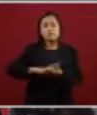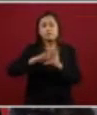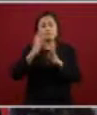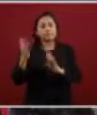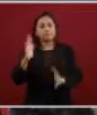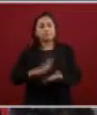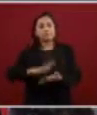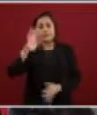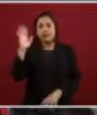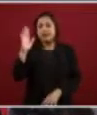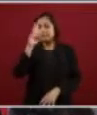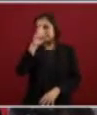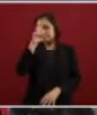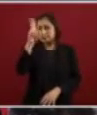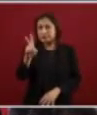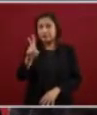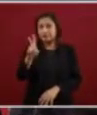del actuar así